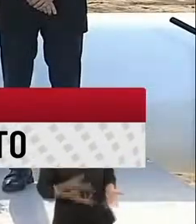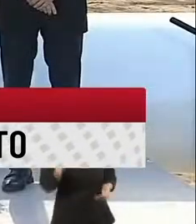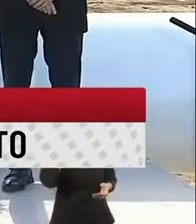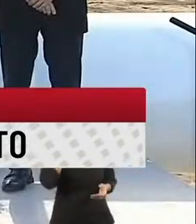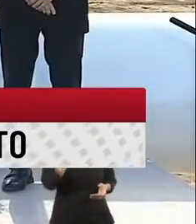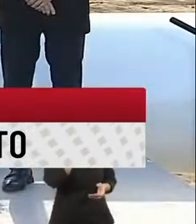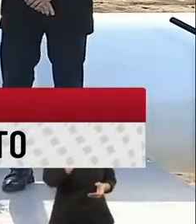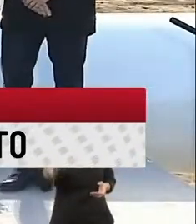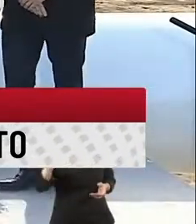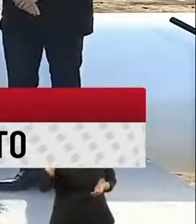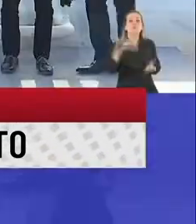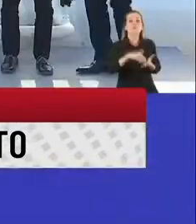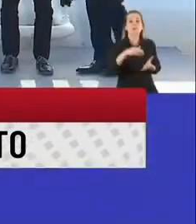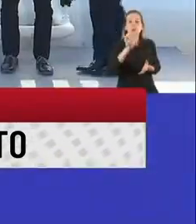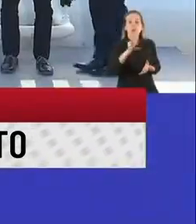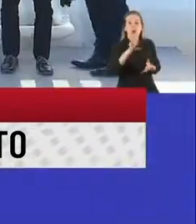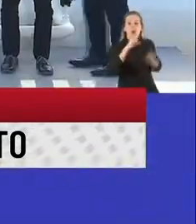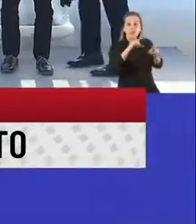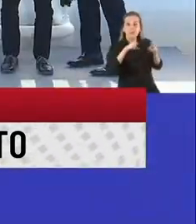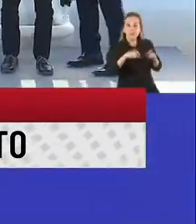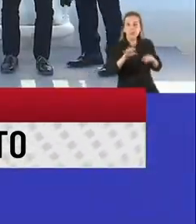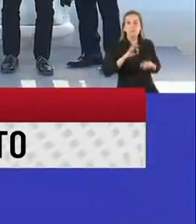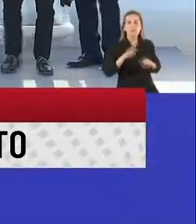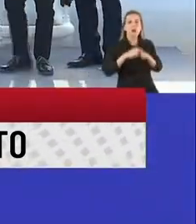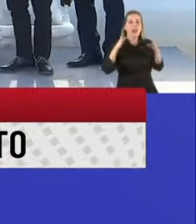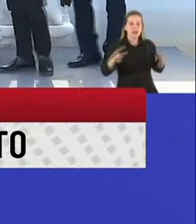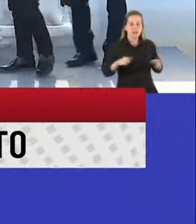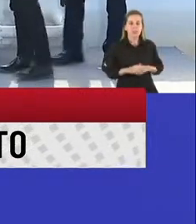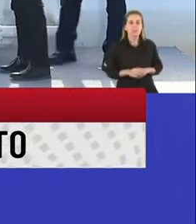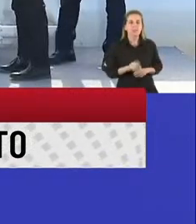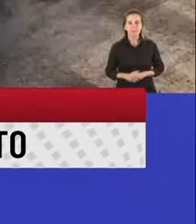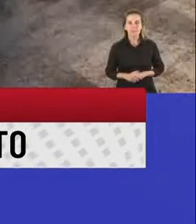otra mitad para el llenado. ¿Qué está la música? ¿Esta es la música?